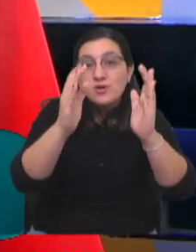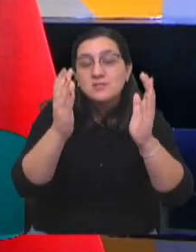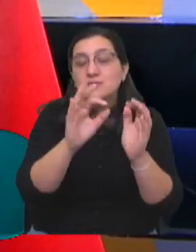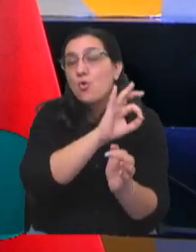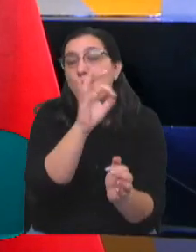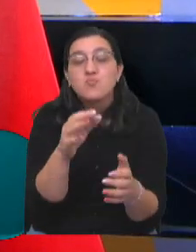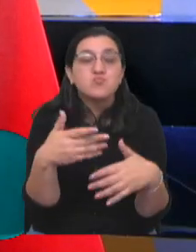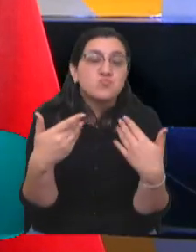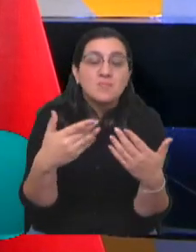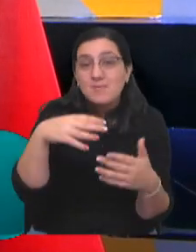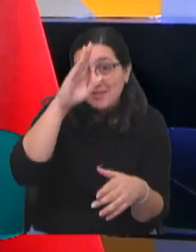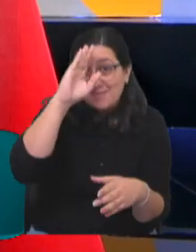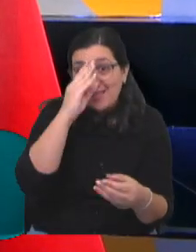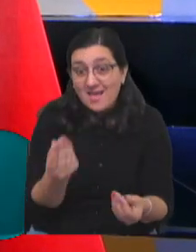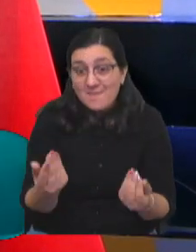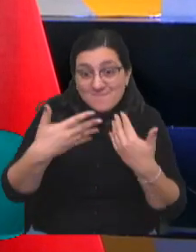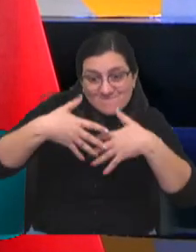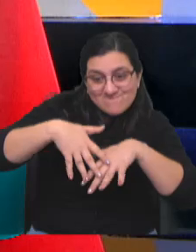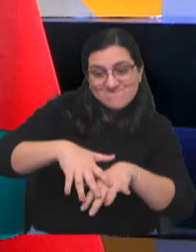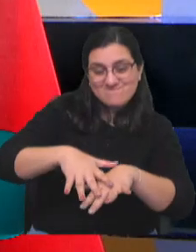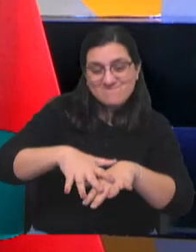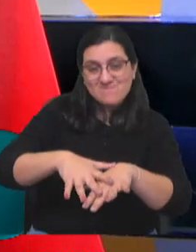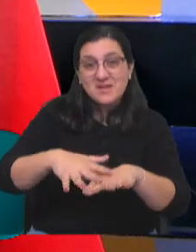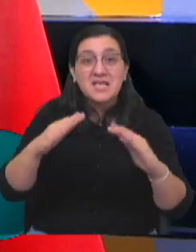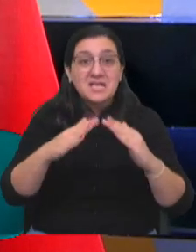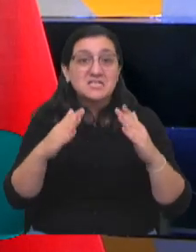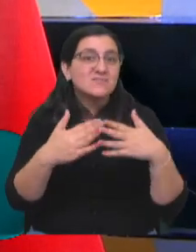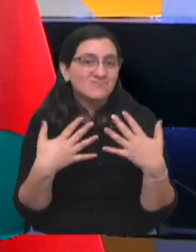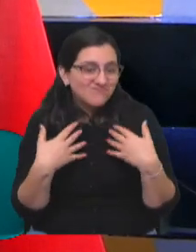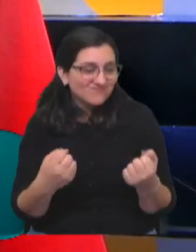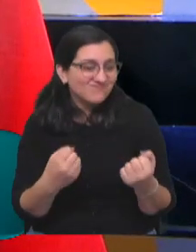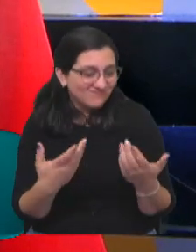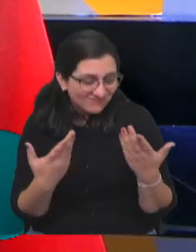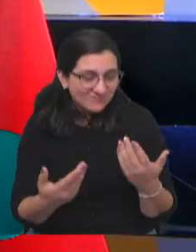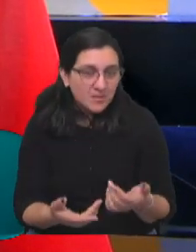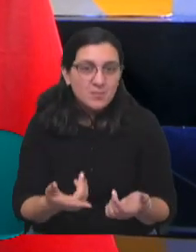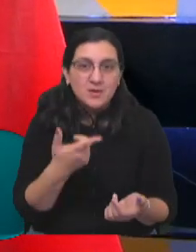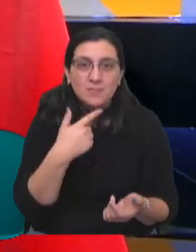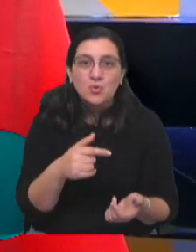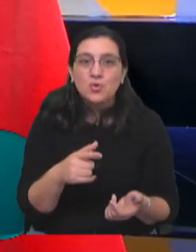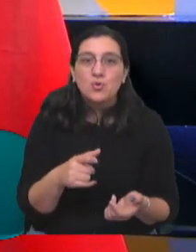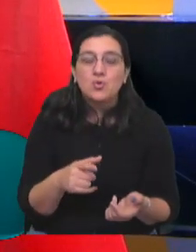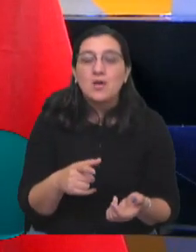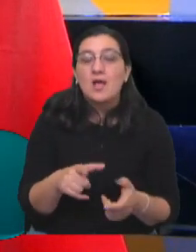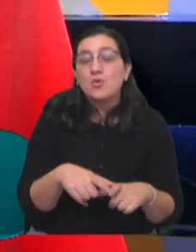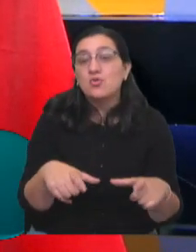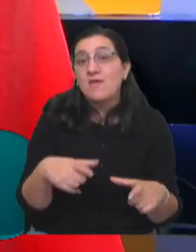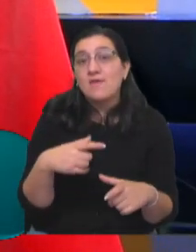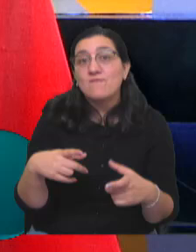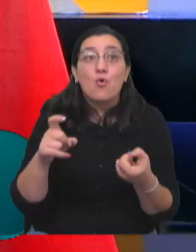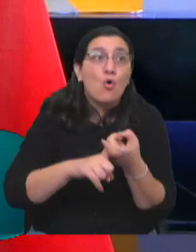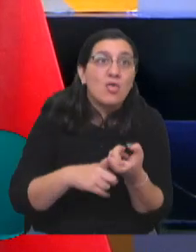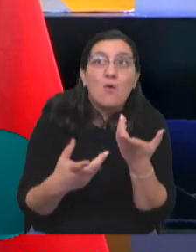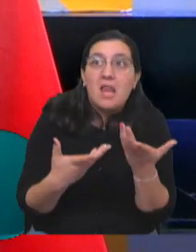vamos a aprender a incorporar diferentes cosas para que en casa se animen, para, no sé, para un spot de moda, para lo que se les